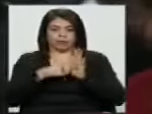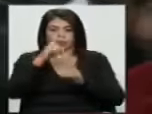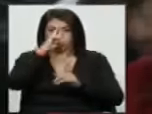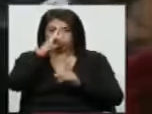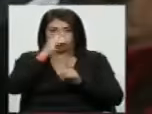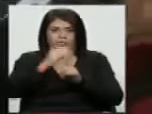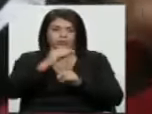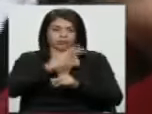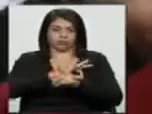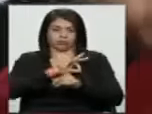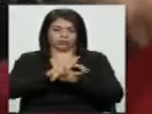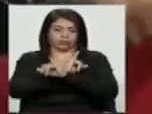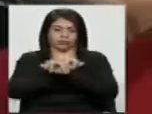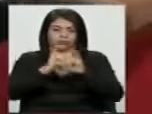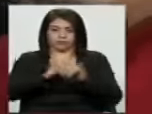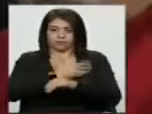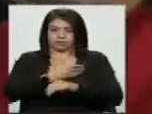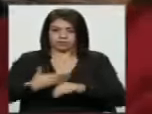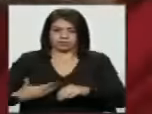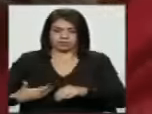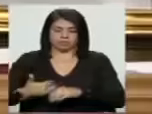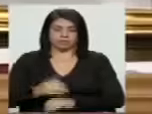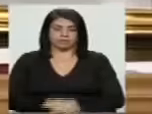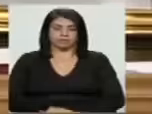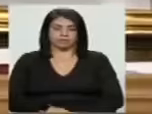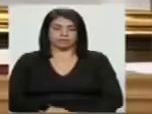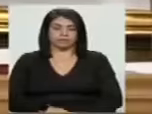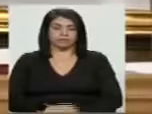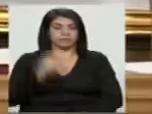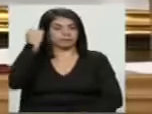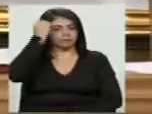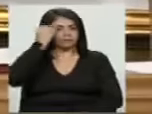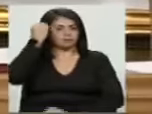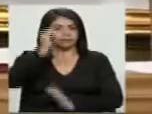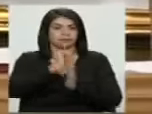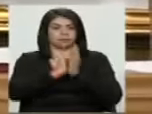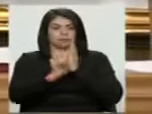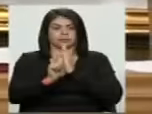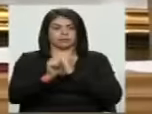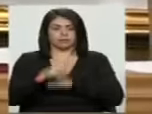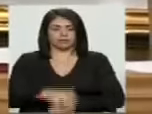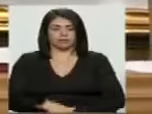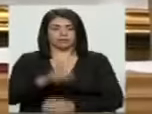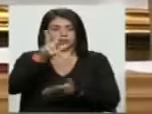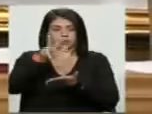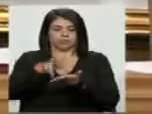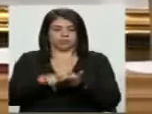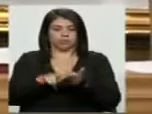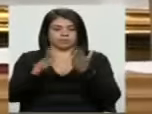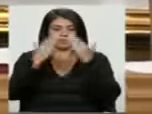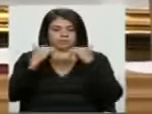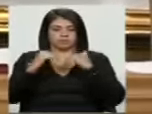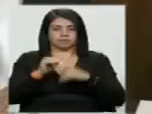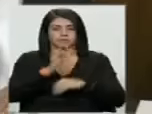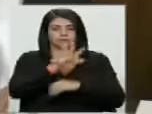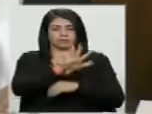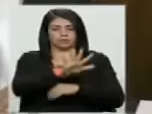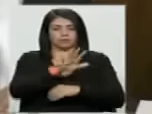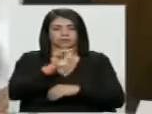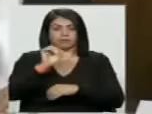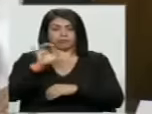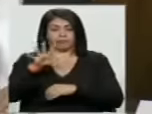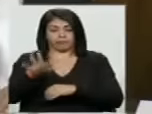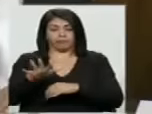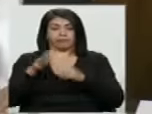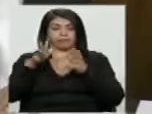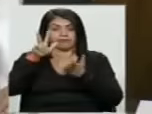objeto social. Es todo, presidente. En consideración al artículo, Aprobado. Siguiente. 55.